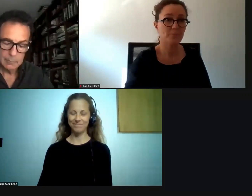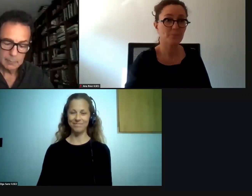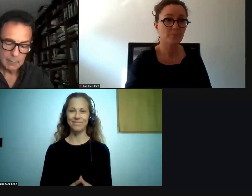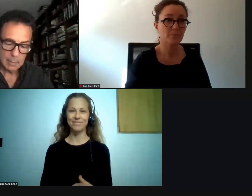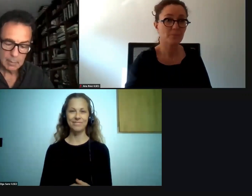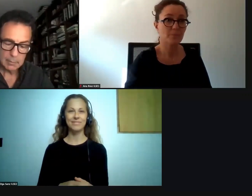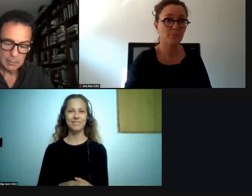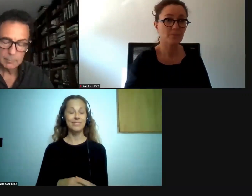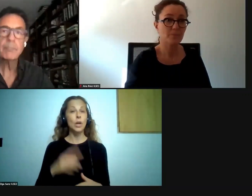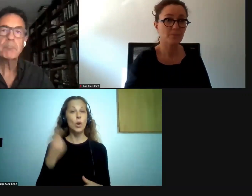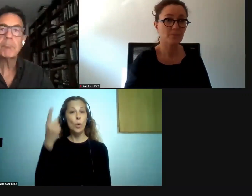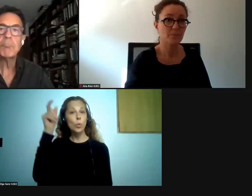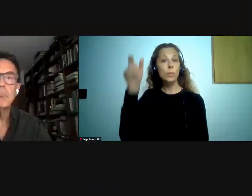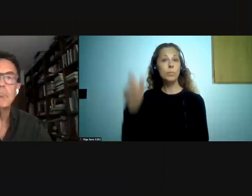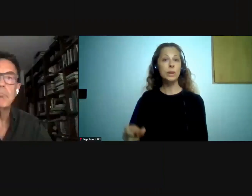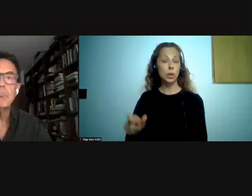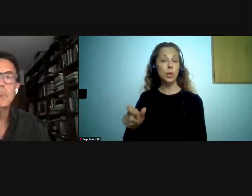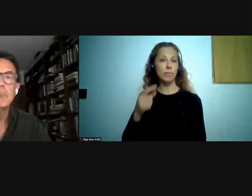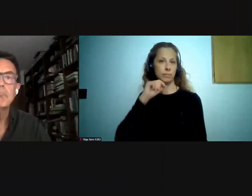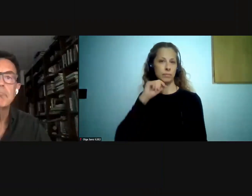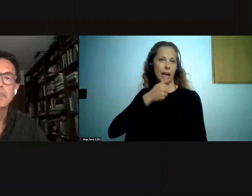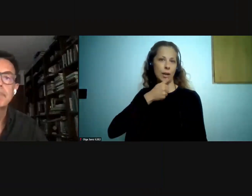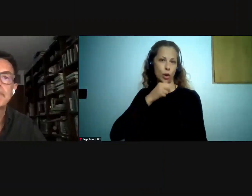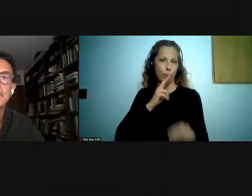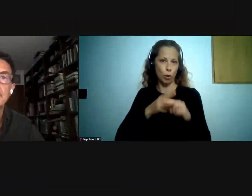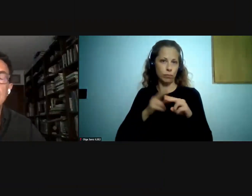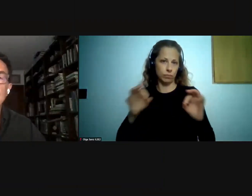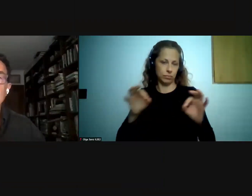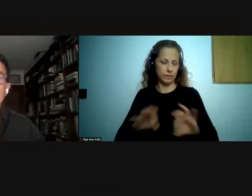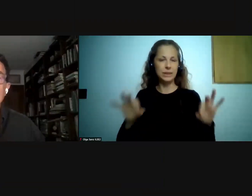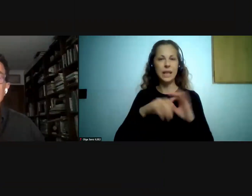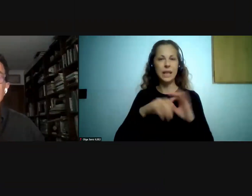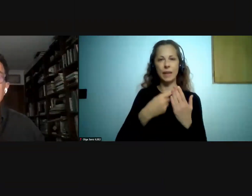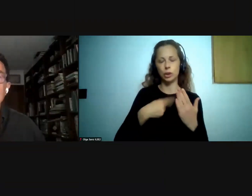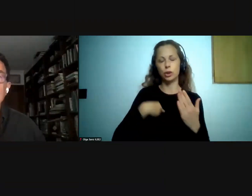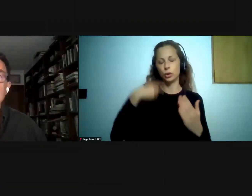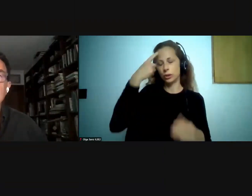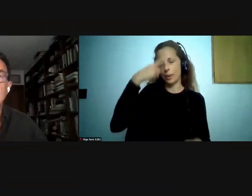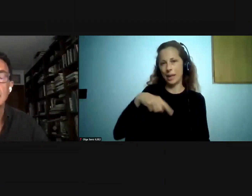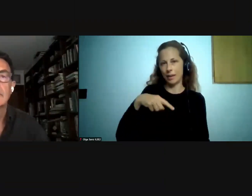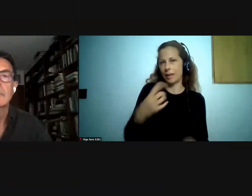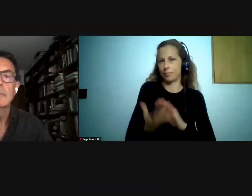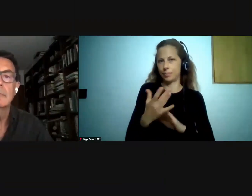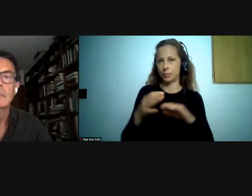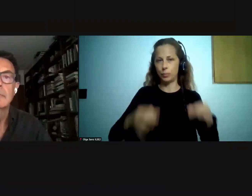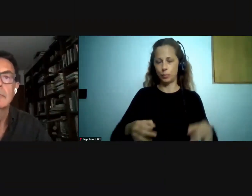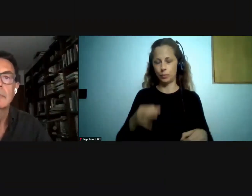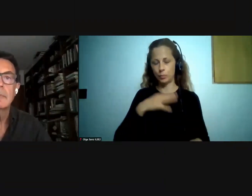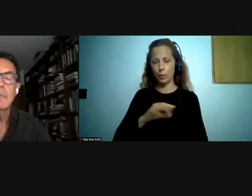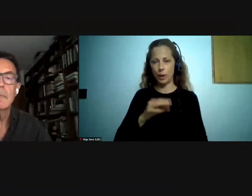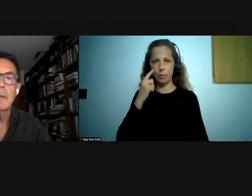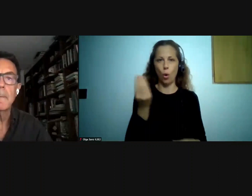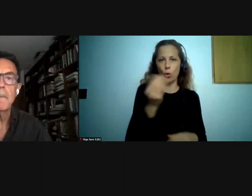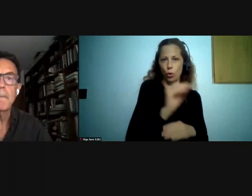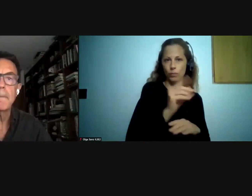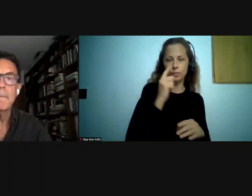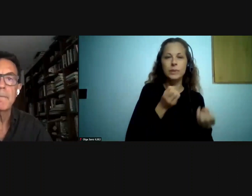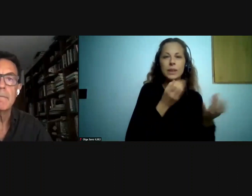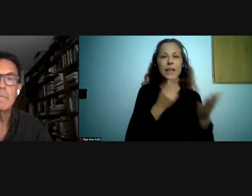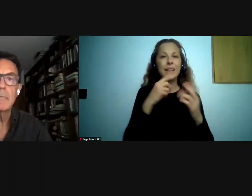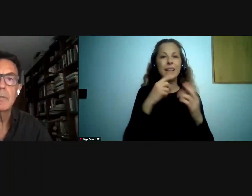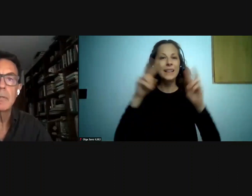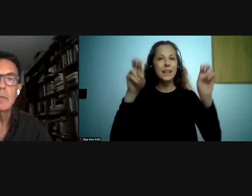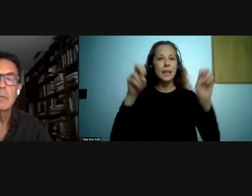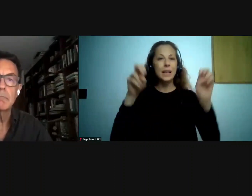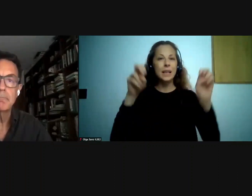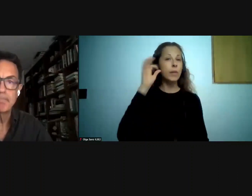espectador anónimo me parece una cuestión fundamental que yo estaba segura que iba a salir, pero si no lo iba a trasladar, es el tema de violencia de género y gente